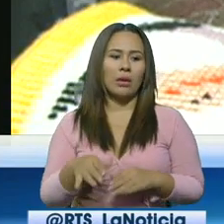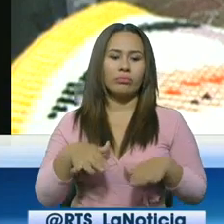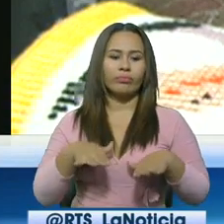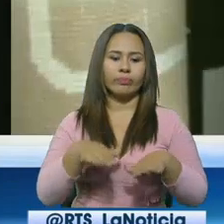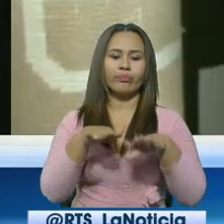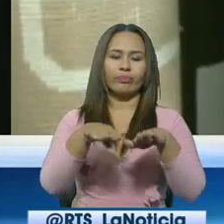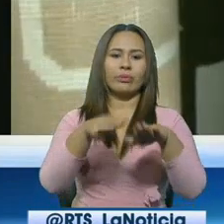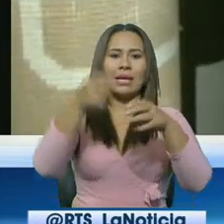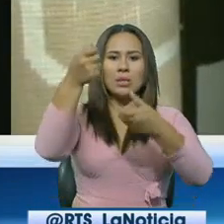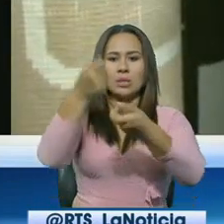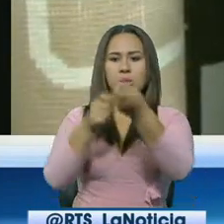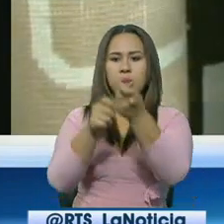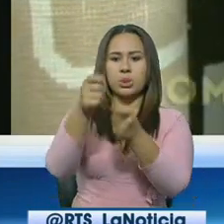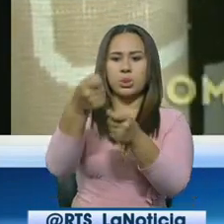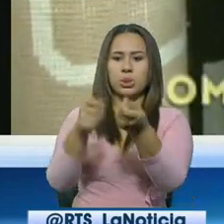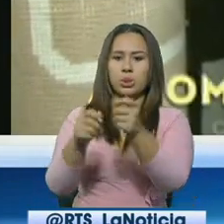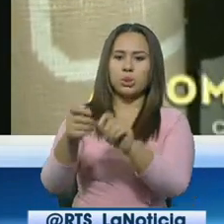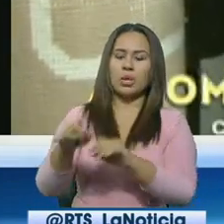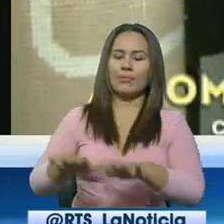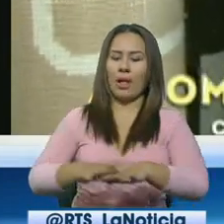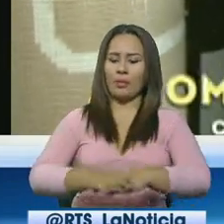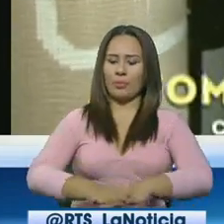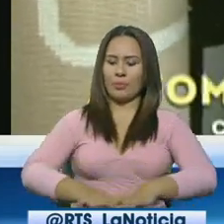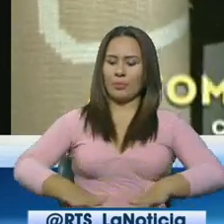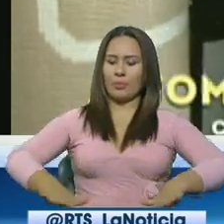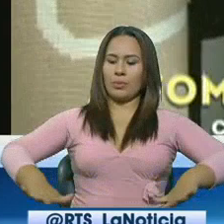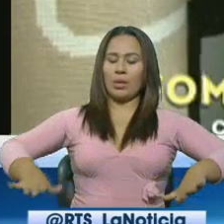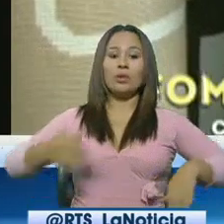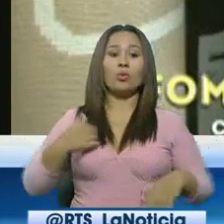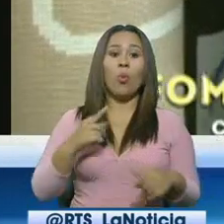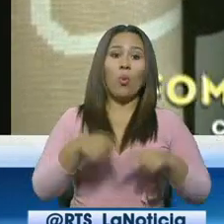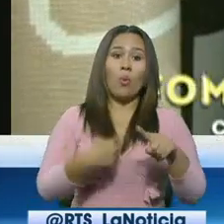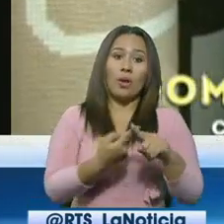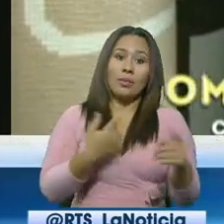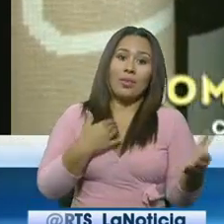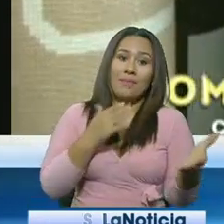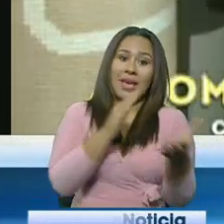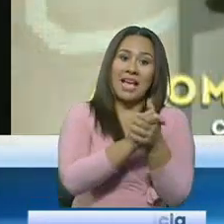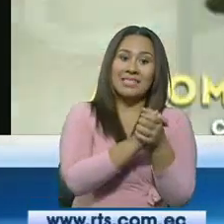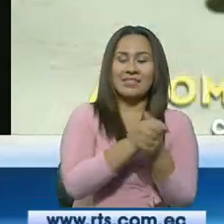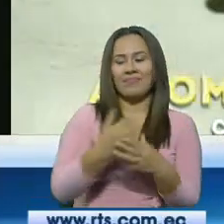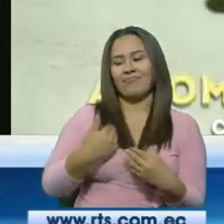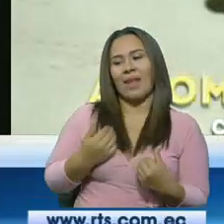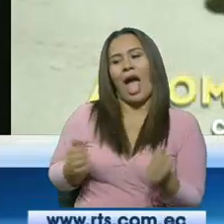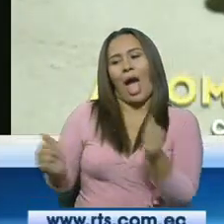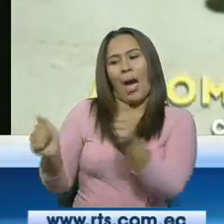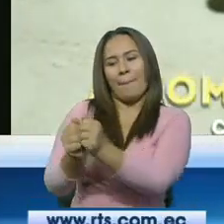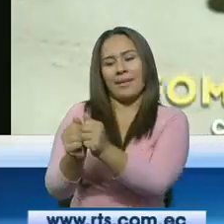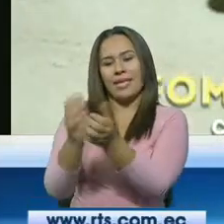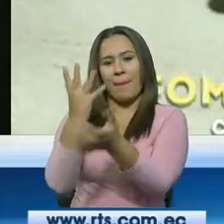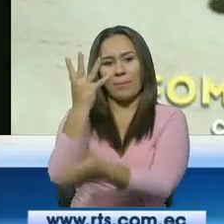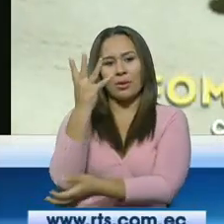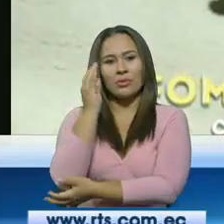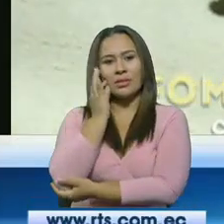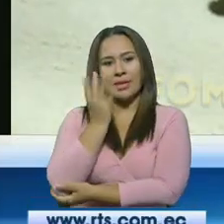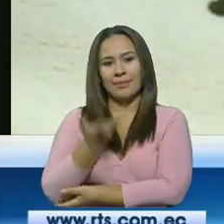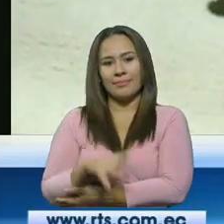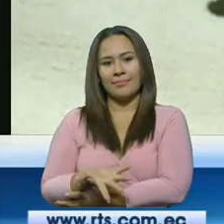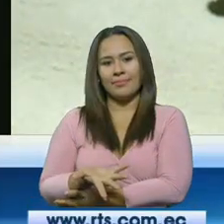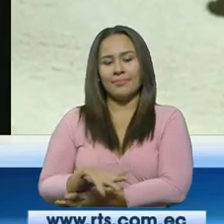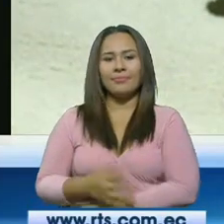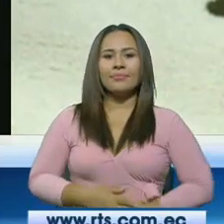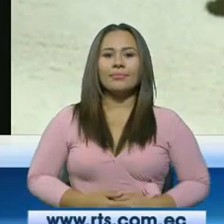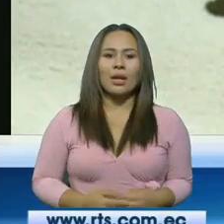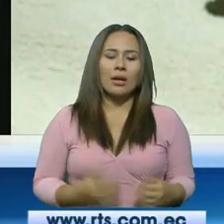alfombra. Entonces yo, a consecuencia de mi matrimonio, tuve que salir de este oficio, porque mi primer oficio era